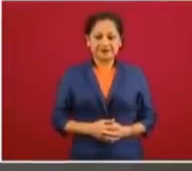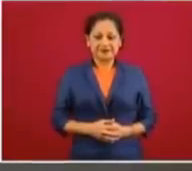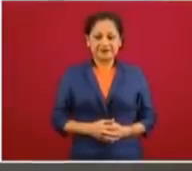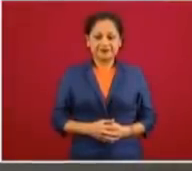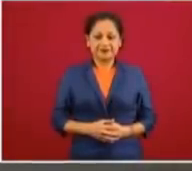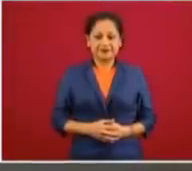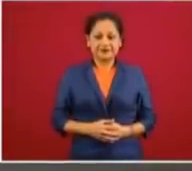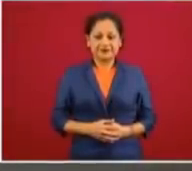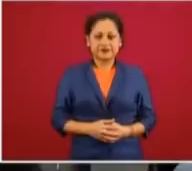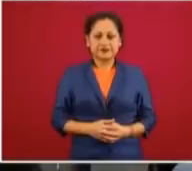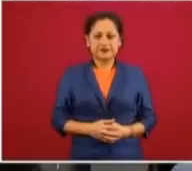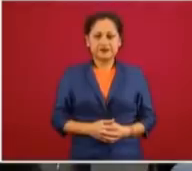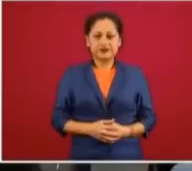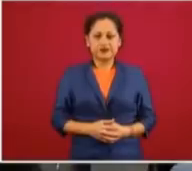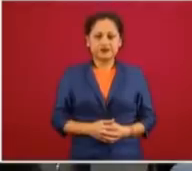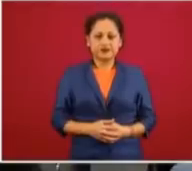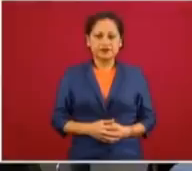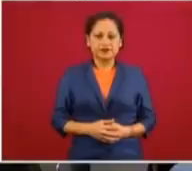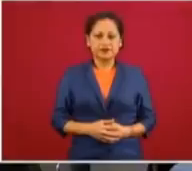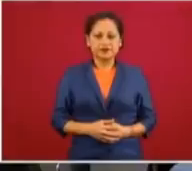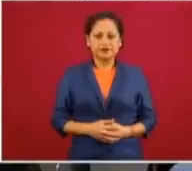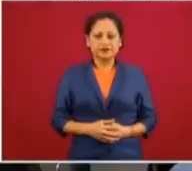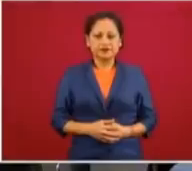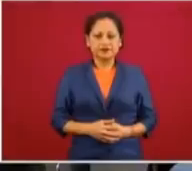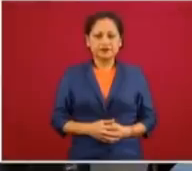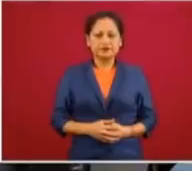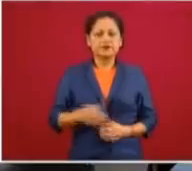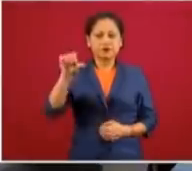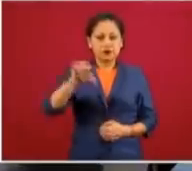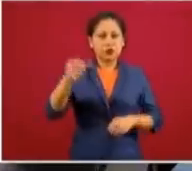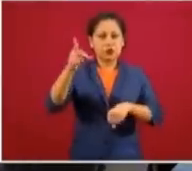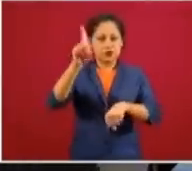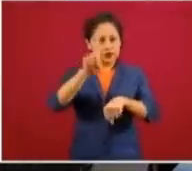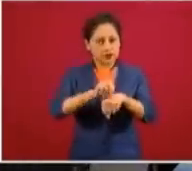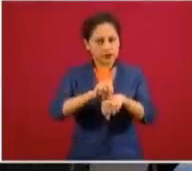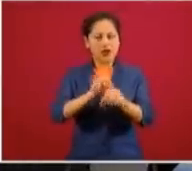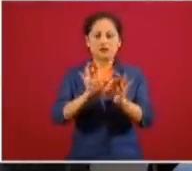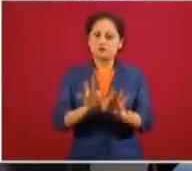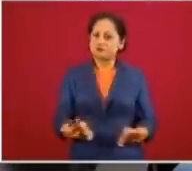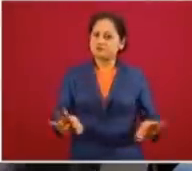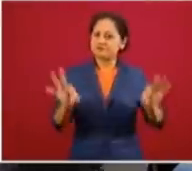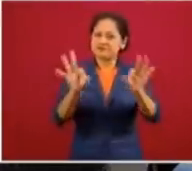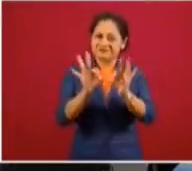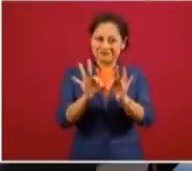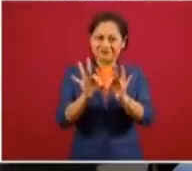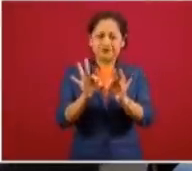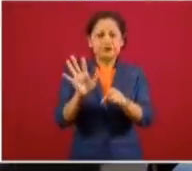Bueno, pues hoy es un día muy especial porque vamos